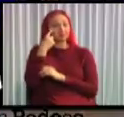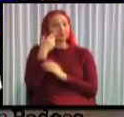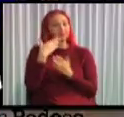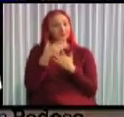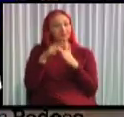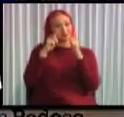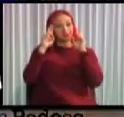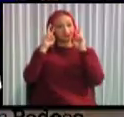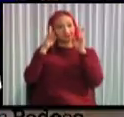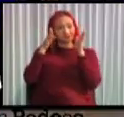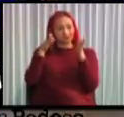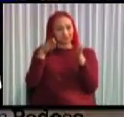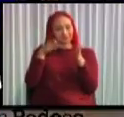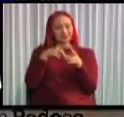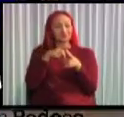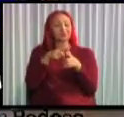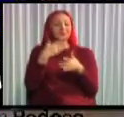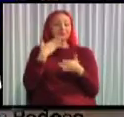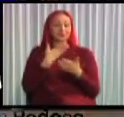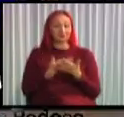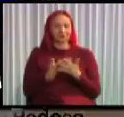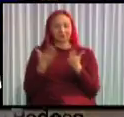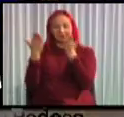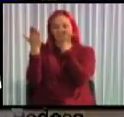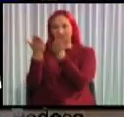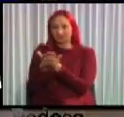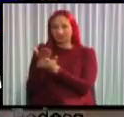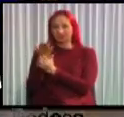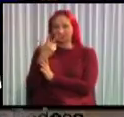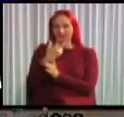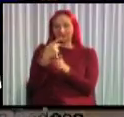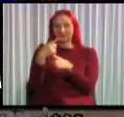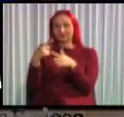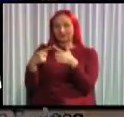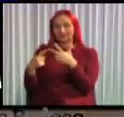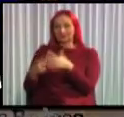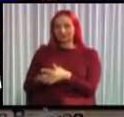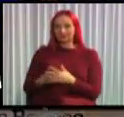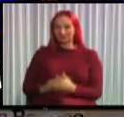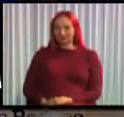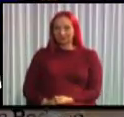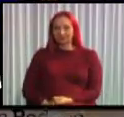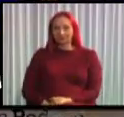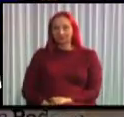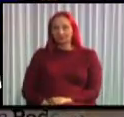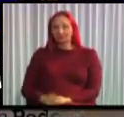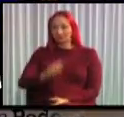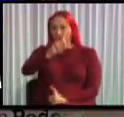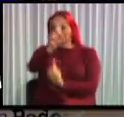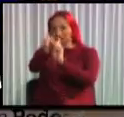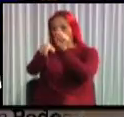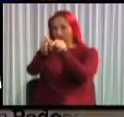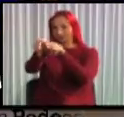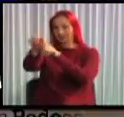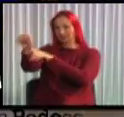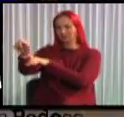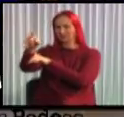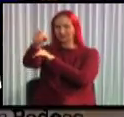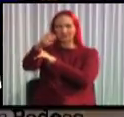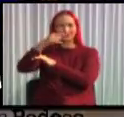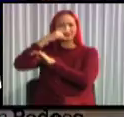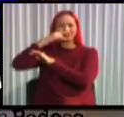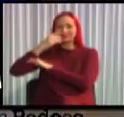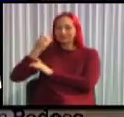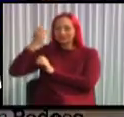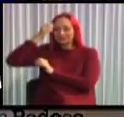vamos a enfocarnos en esto. Así es que bienvenidos a los tres e iniciemos. Austin, ¿qué era lo que más de su niñez, qué es